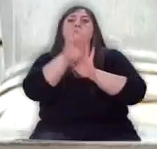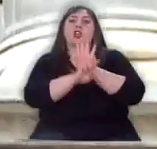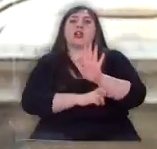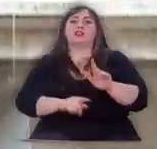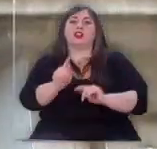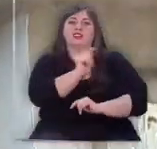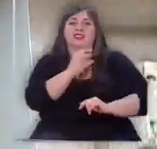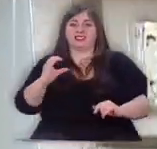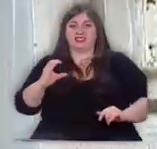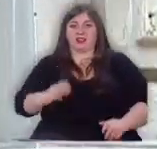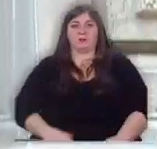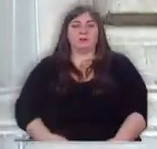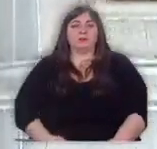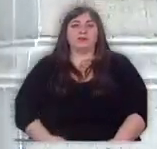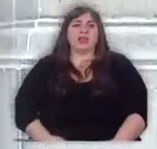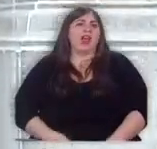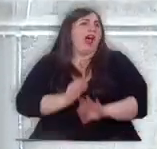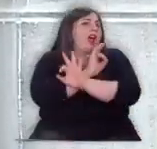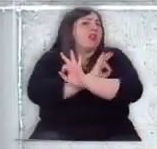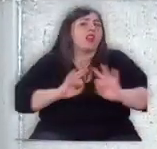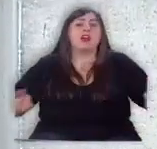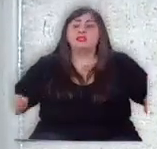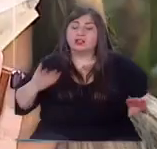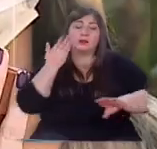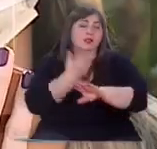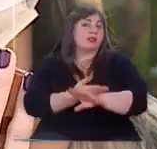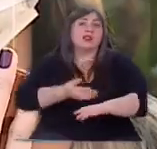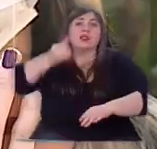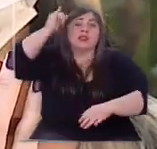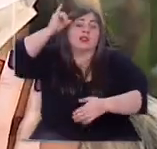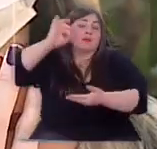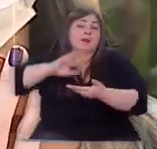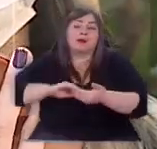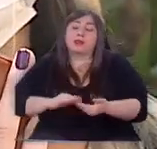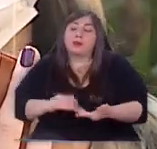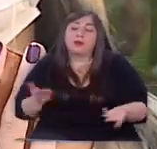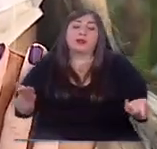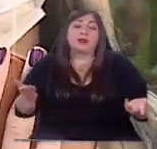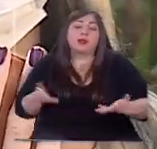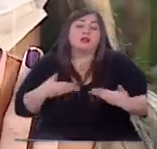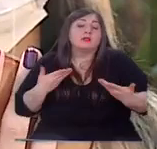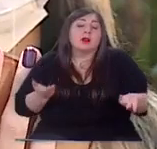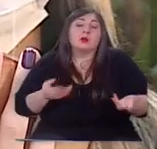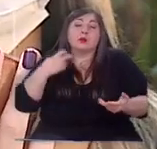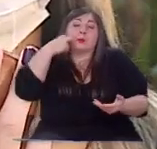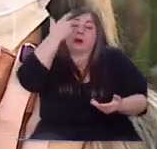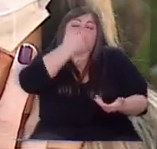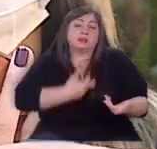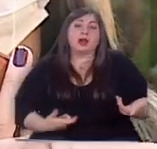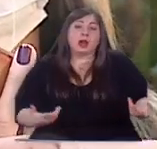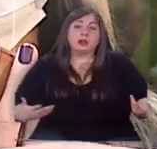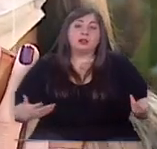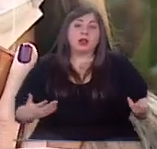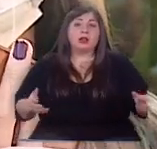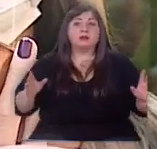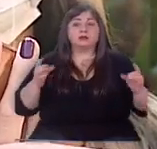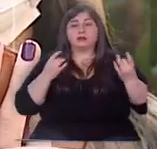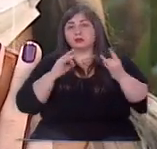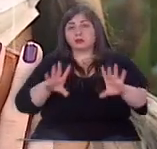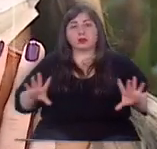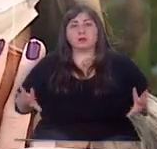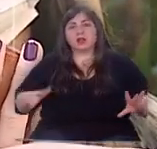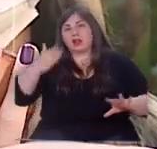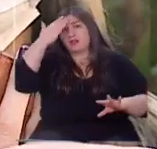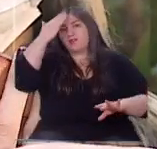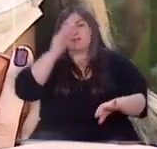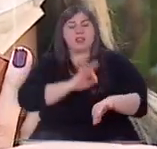TC. A nadie se le puede privar de la clemencia, de la compasión humanitaria, sobre todo tratándose muchas veces de